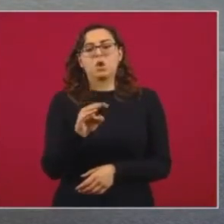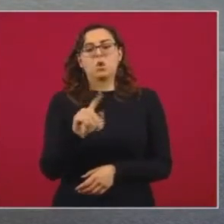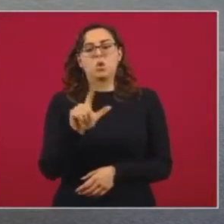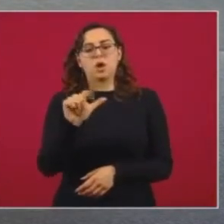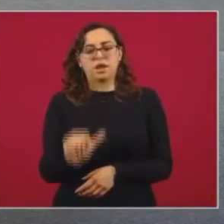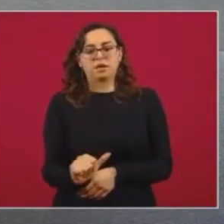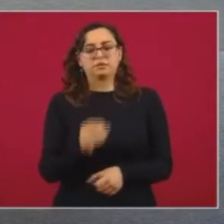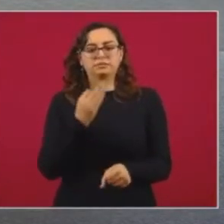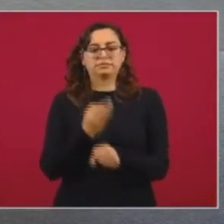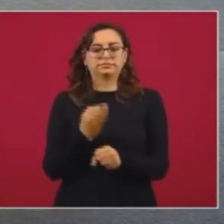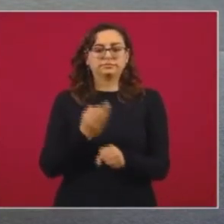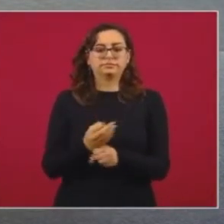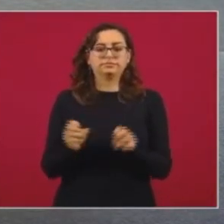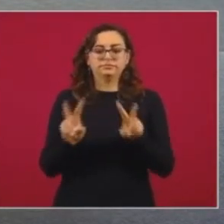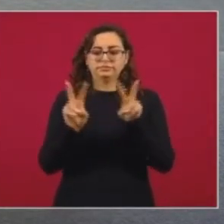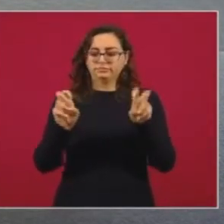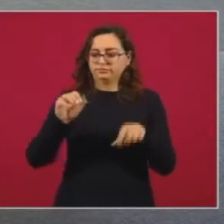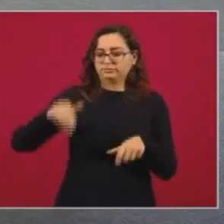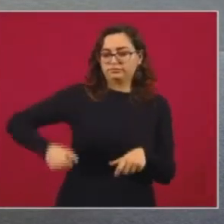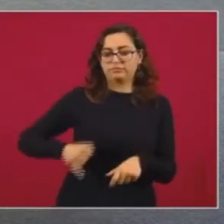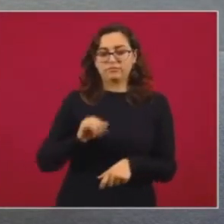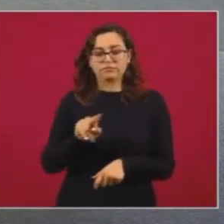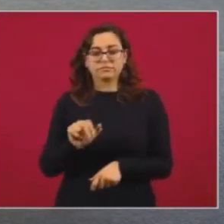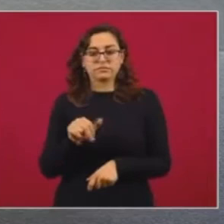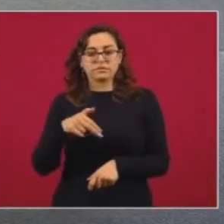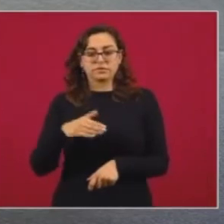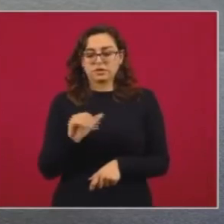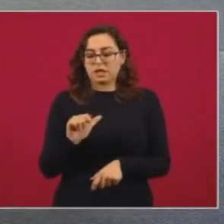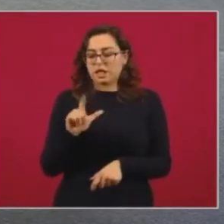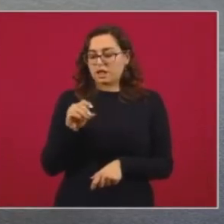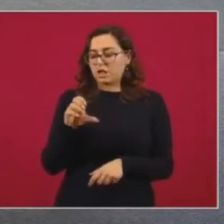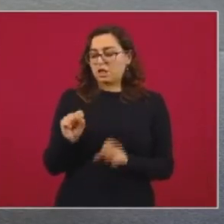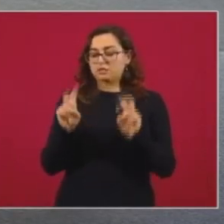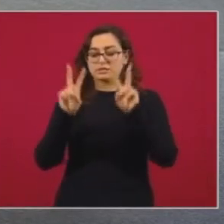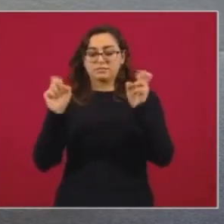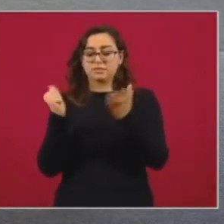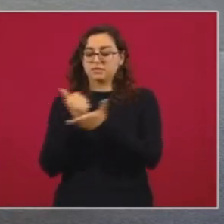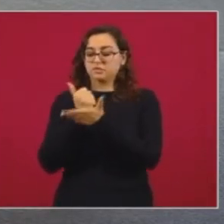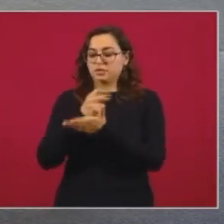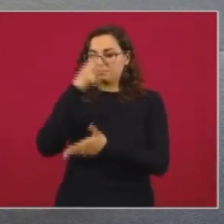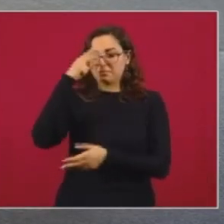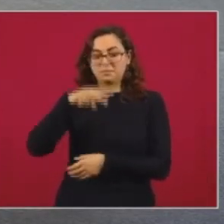sobre este tema que comentaba Juan Carlos acerca del semáforo rojo en la Ciudad de México,